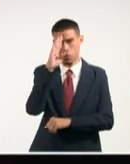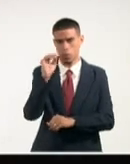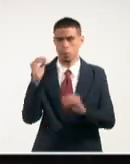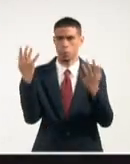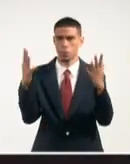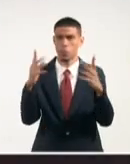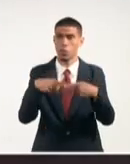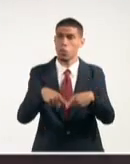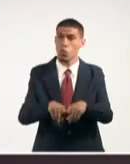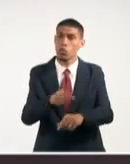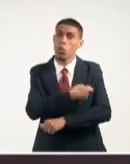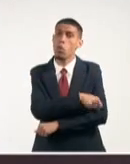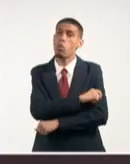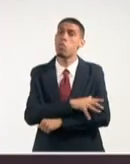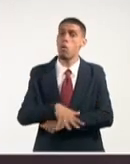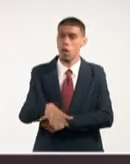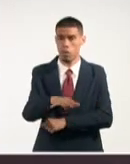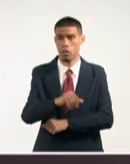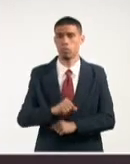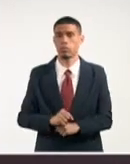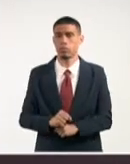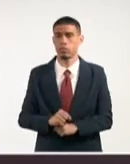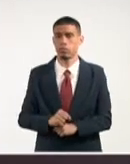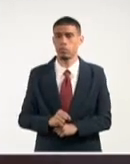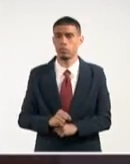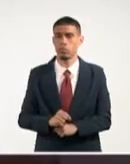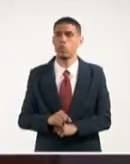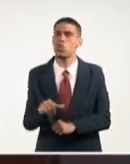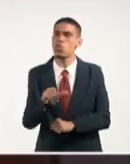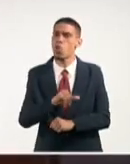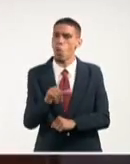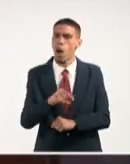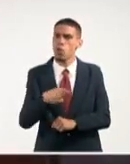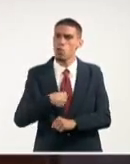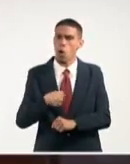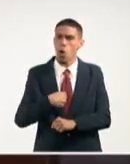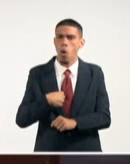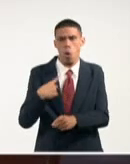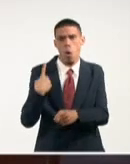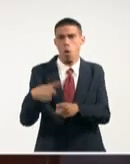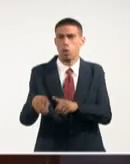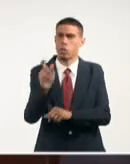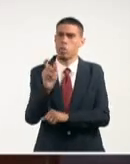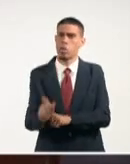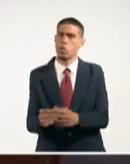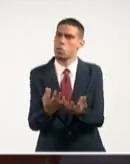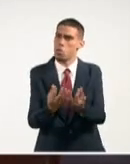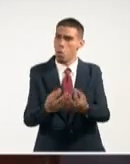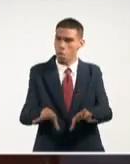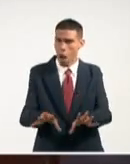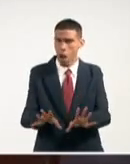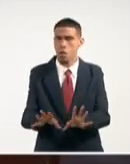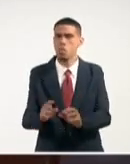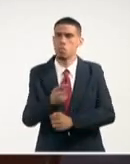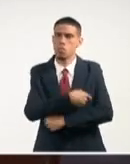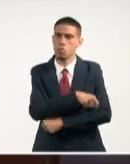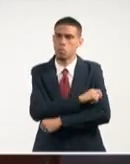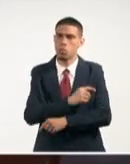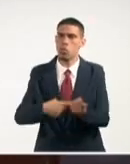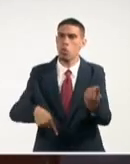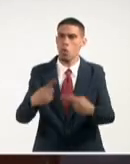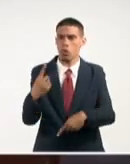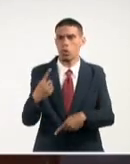junto al pueblo y como un combatiente más contra el enemigo y